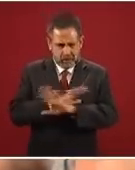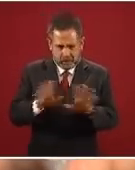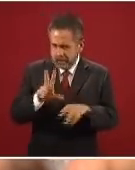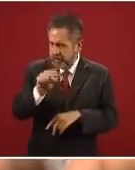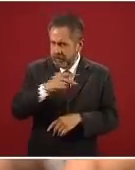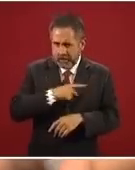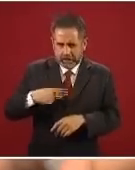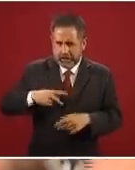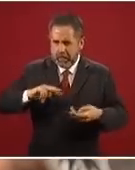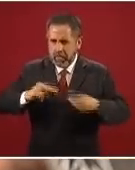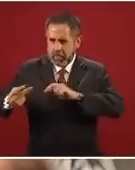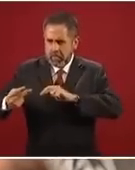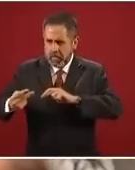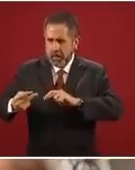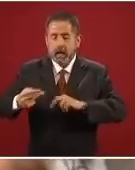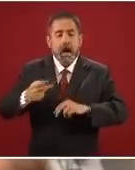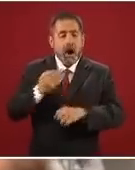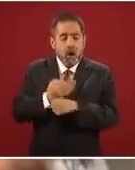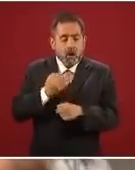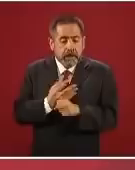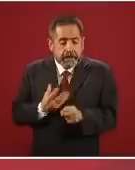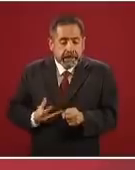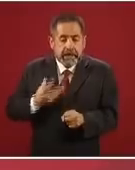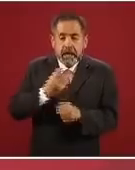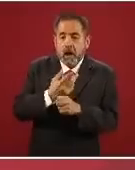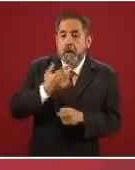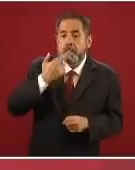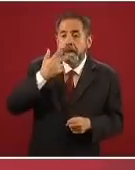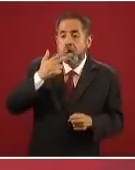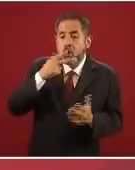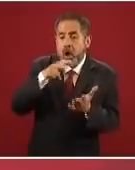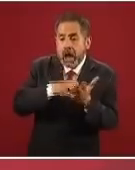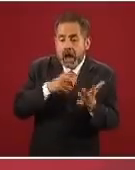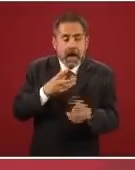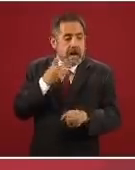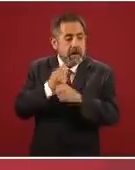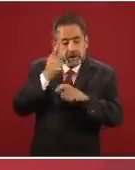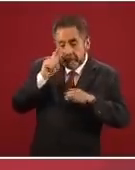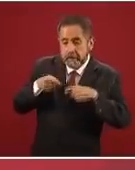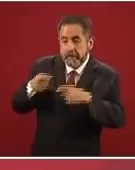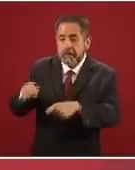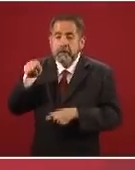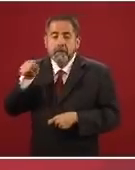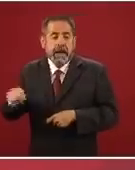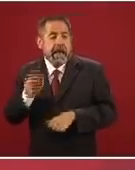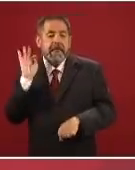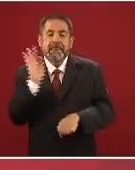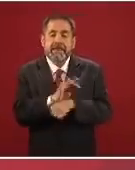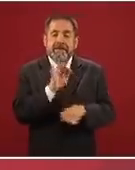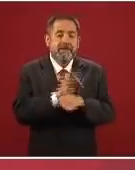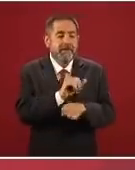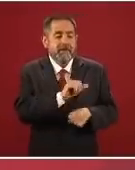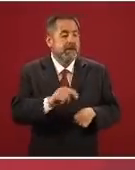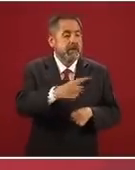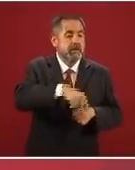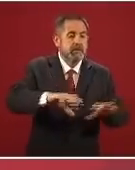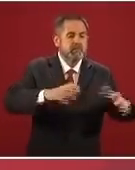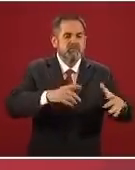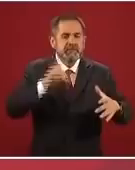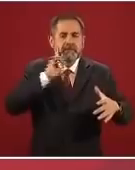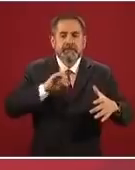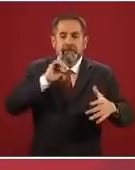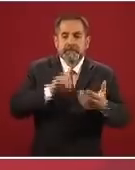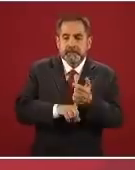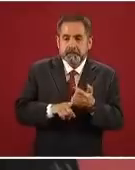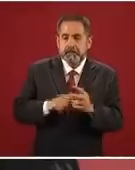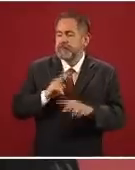contrario, estamos mejorando la capacidad de defender a las mujeres y